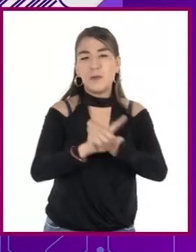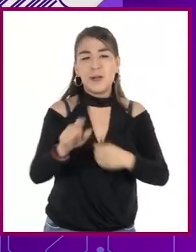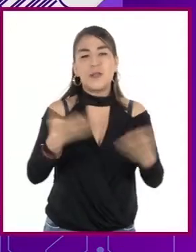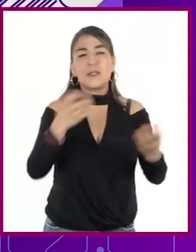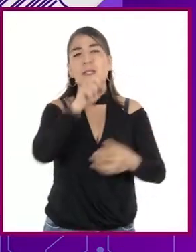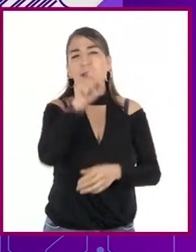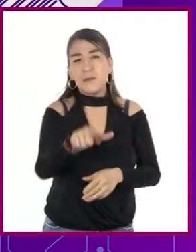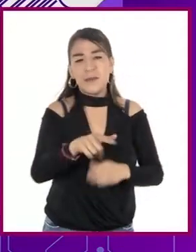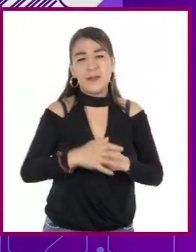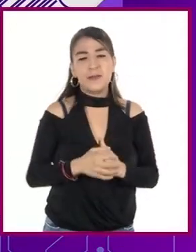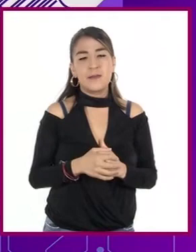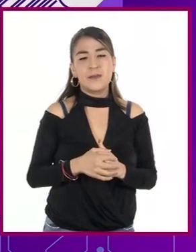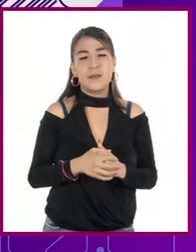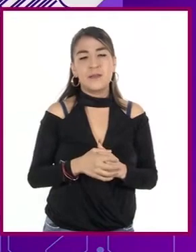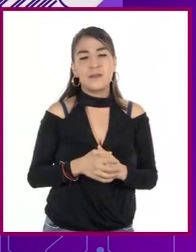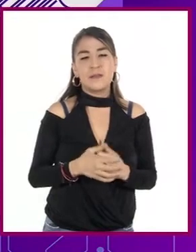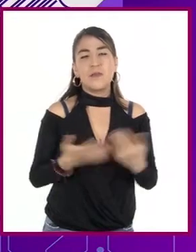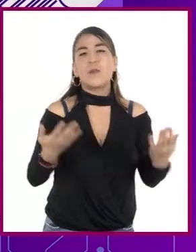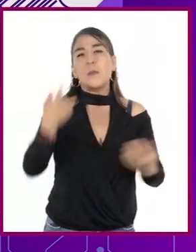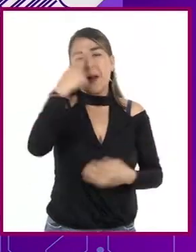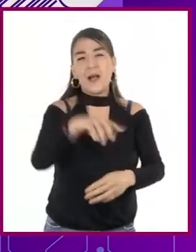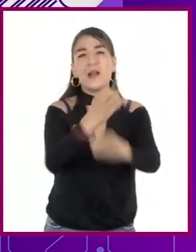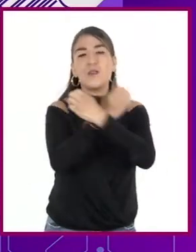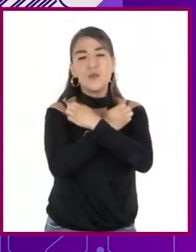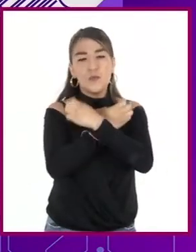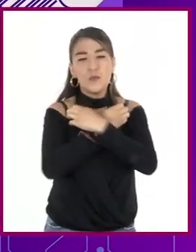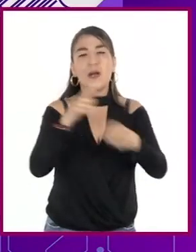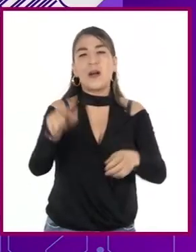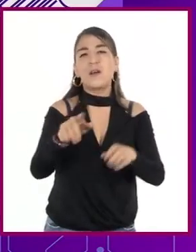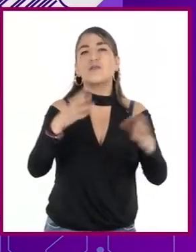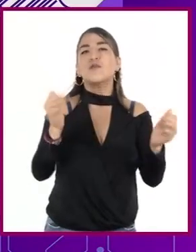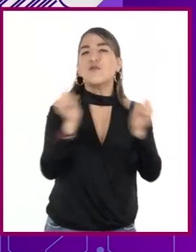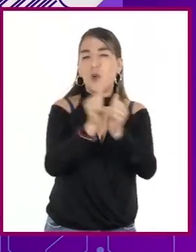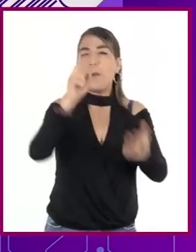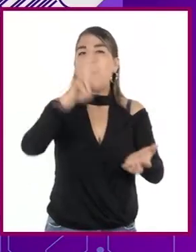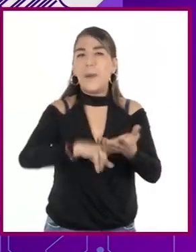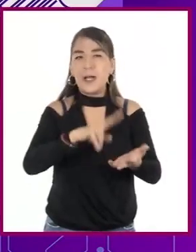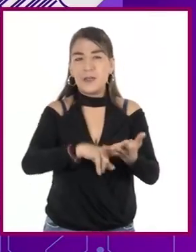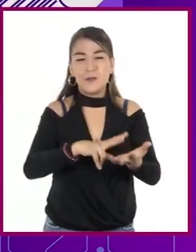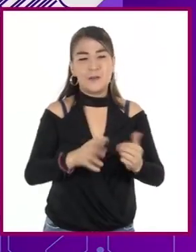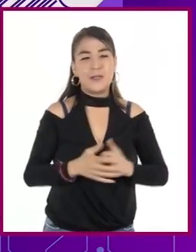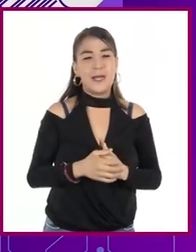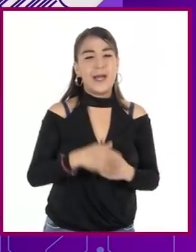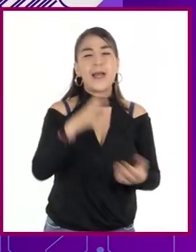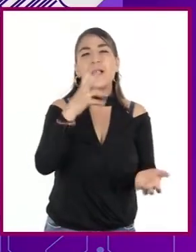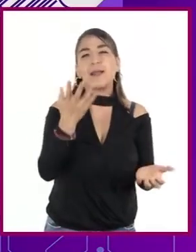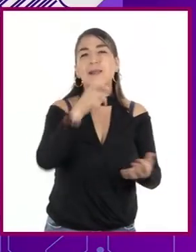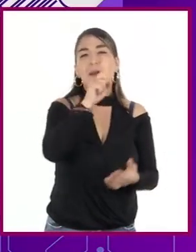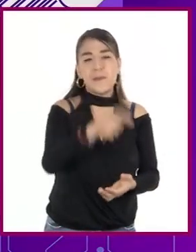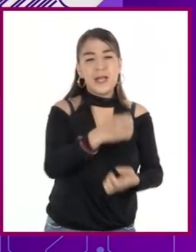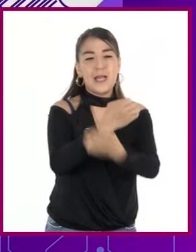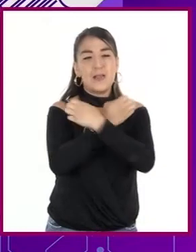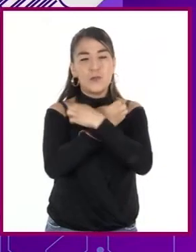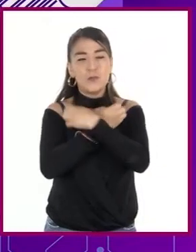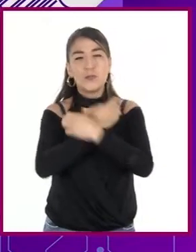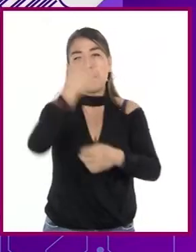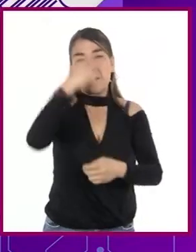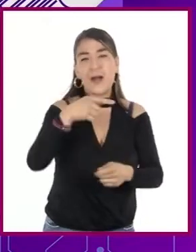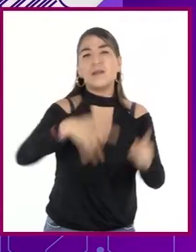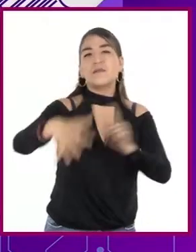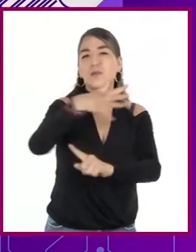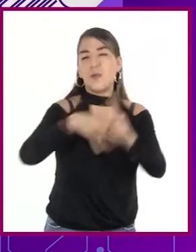forma particular de educar en valores. Es una educación desde y para la